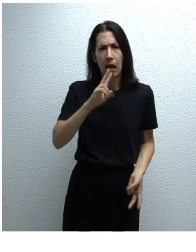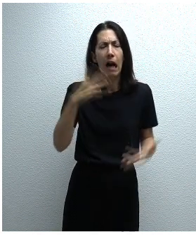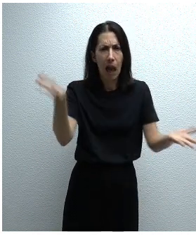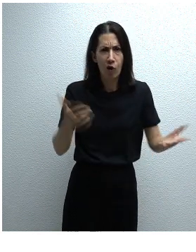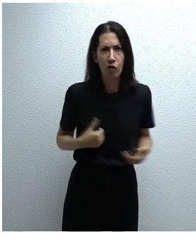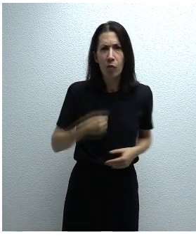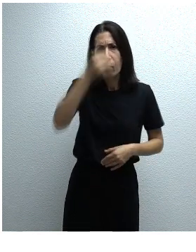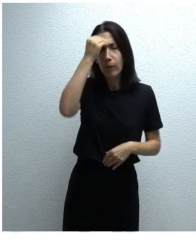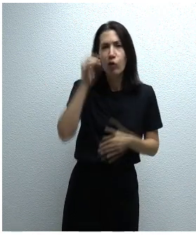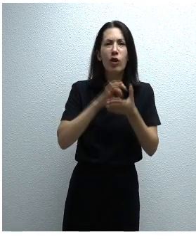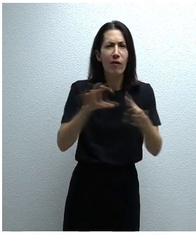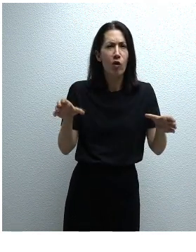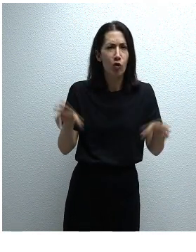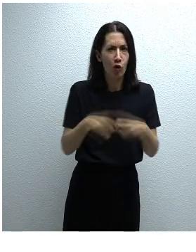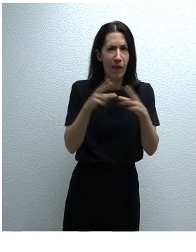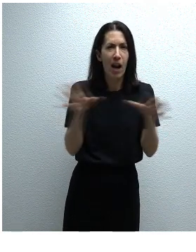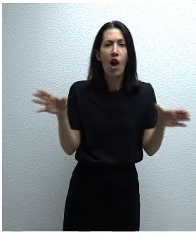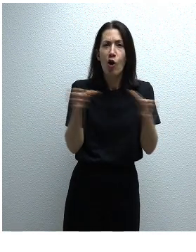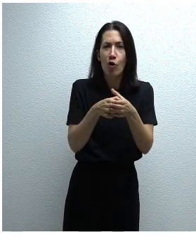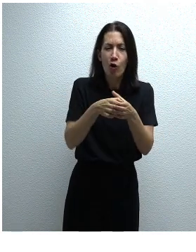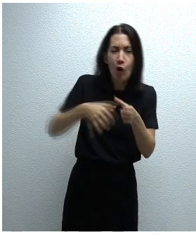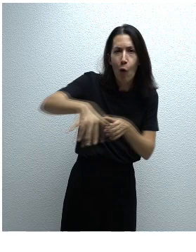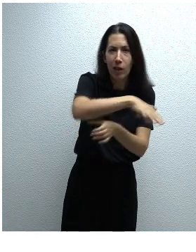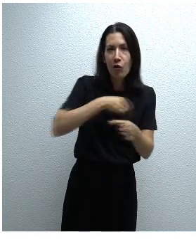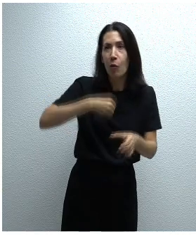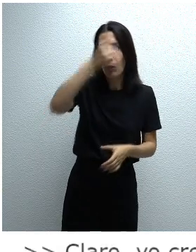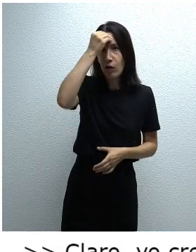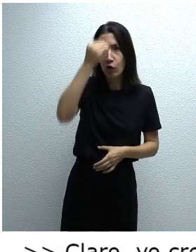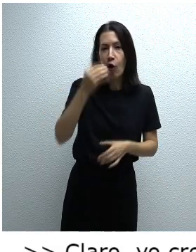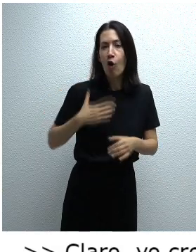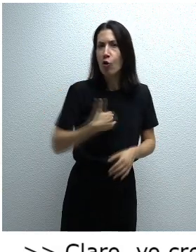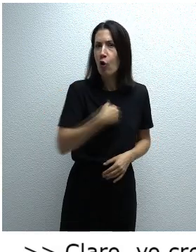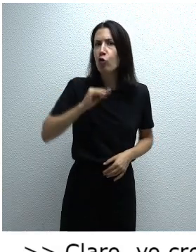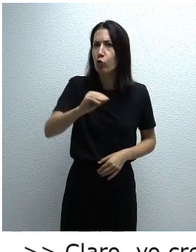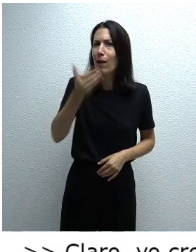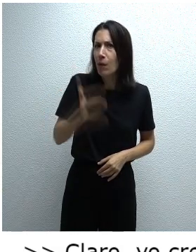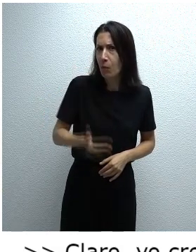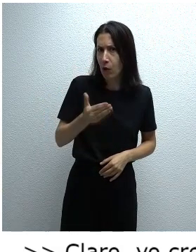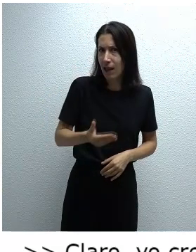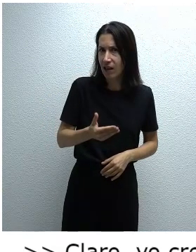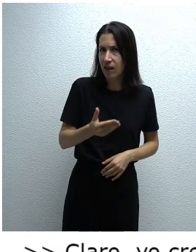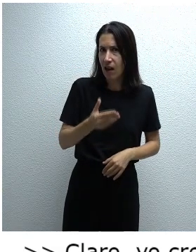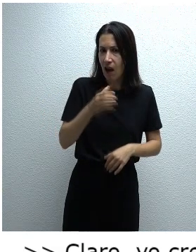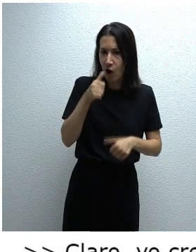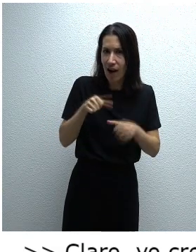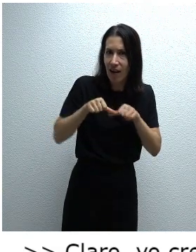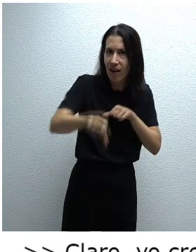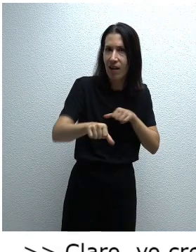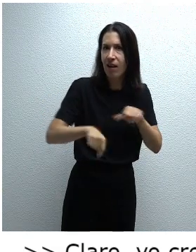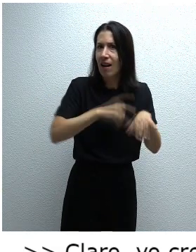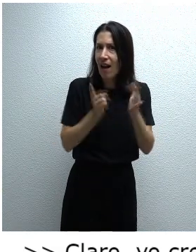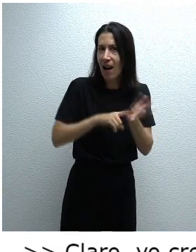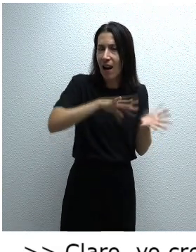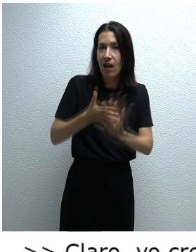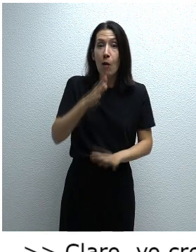sociales comunitarios van a tener un papel en esta ley importante porque van a intermediar, van a informar, van